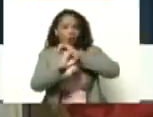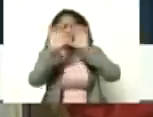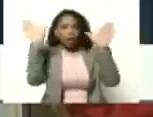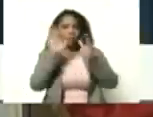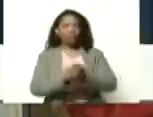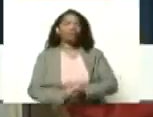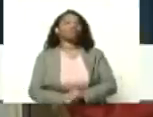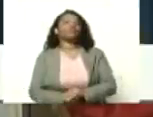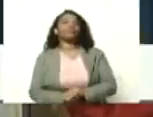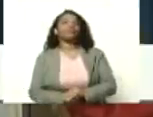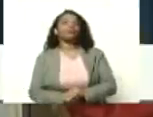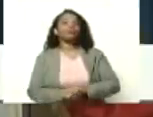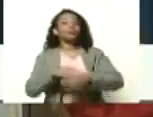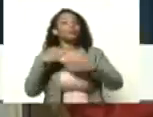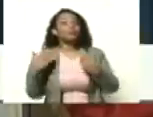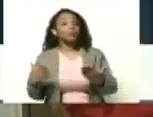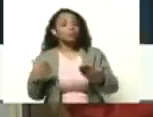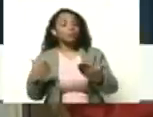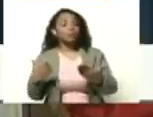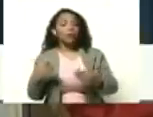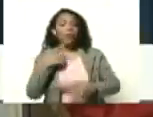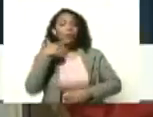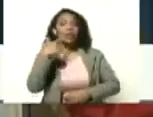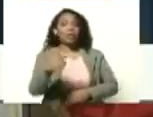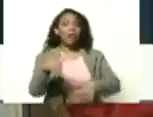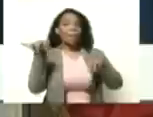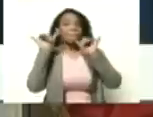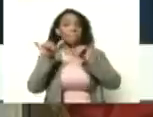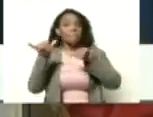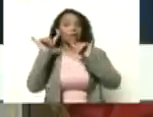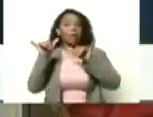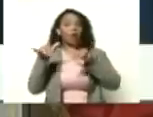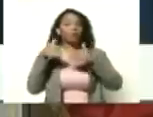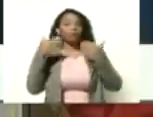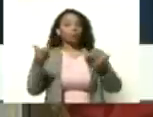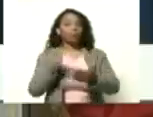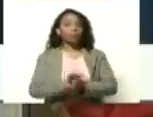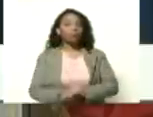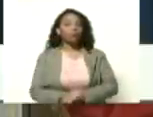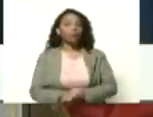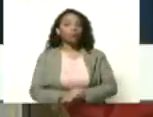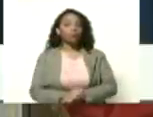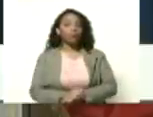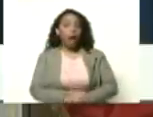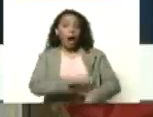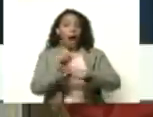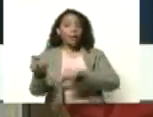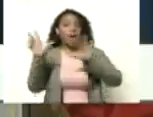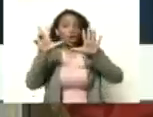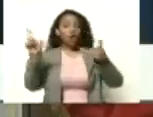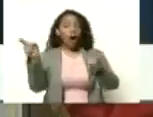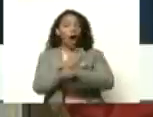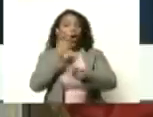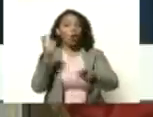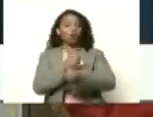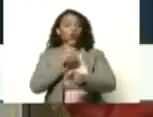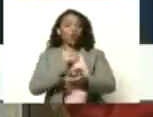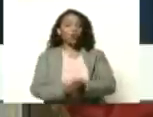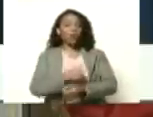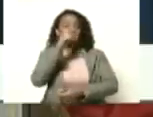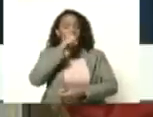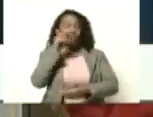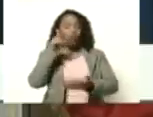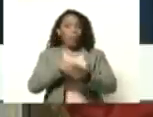y destacar asimismo que a partir de ese 8 de agosto del año